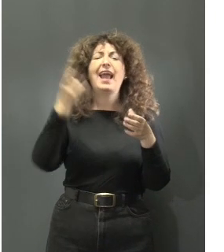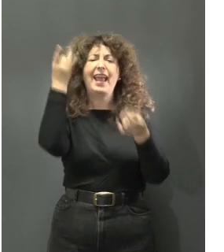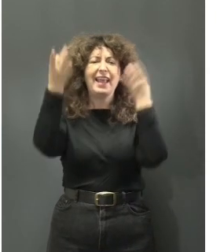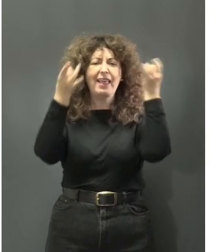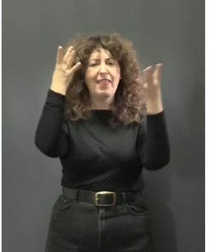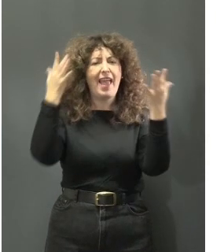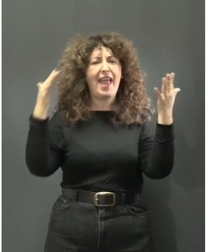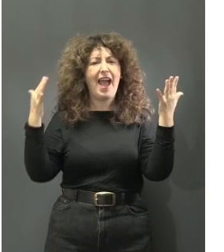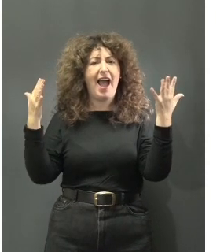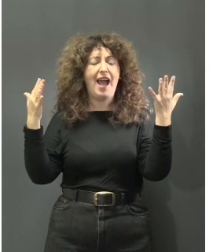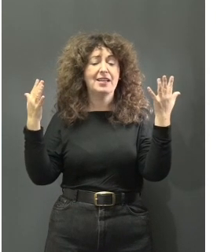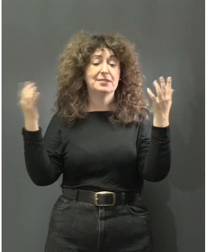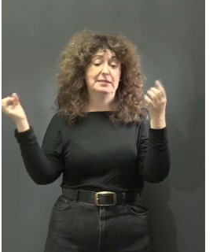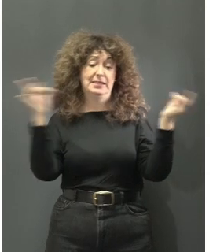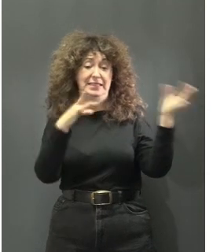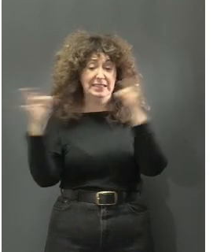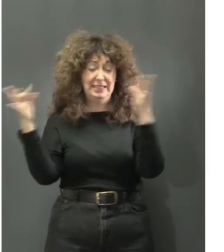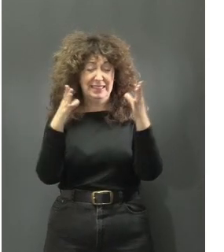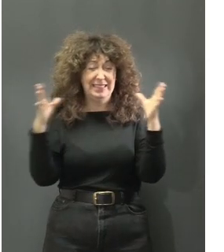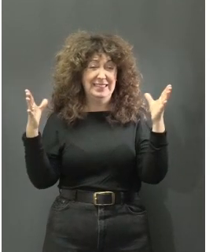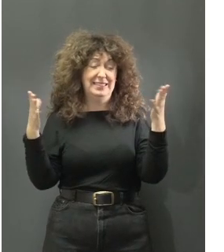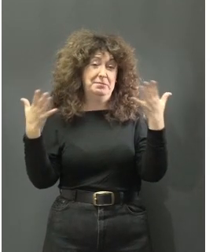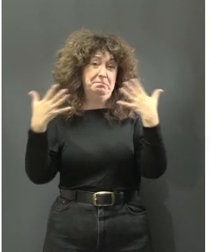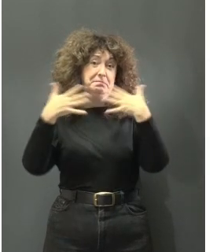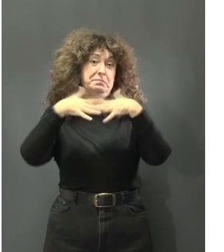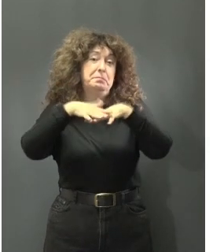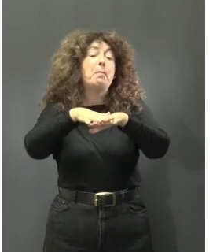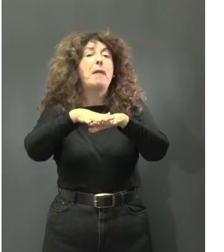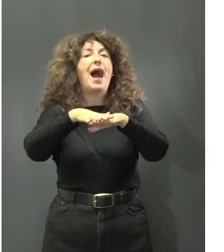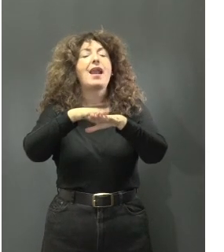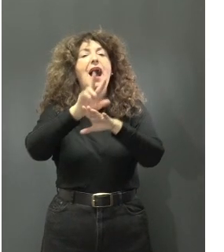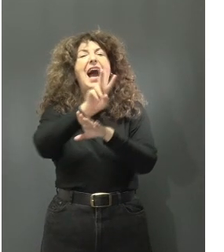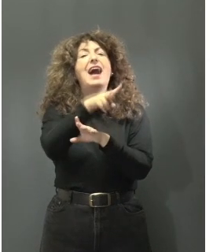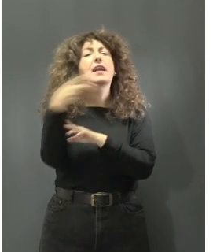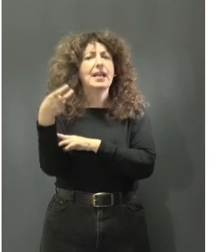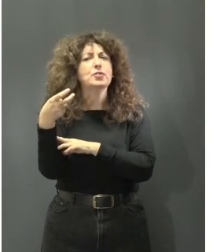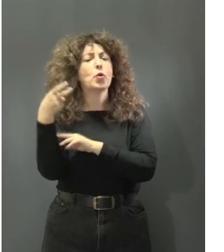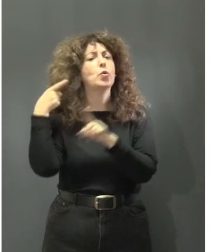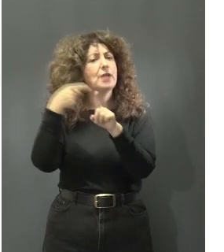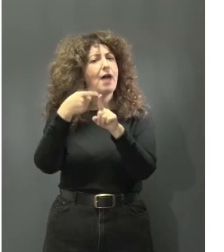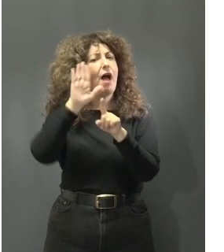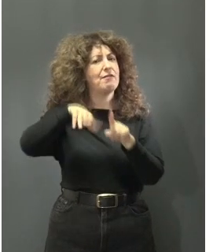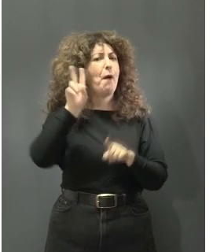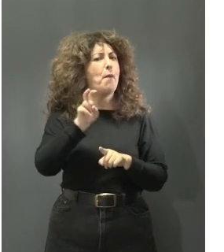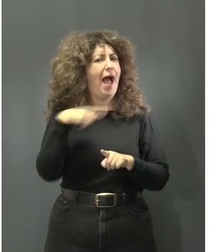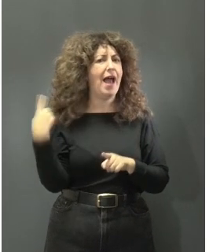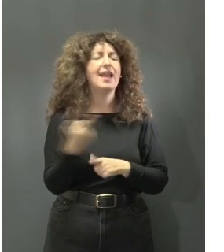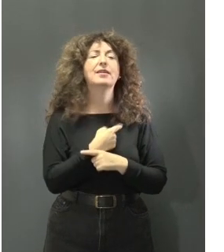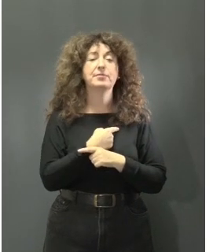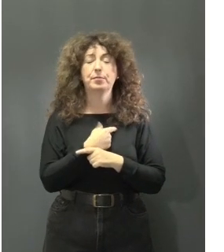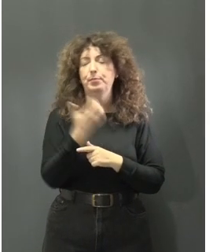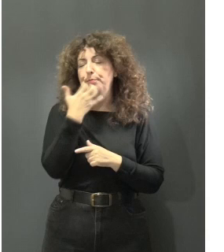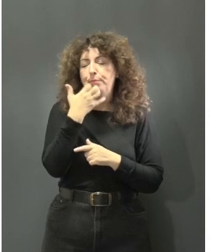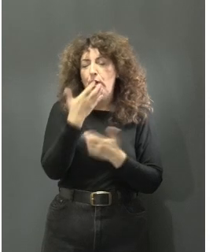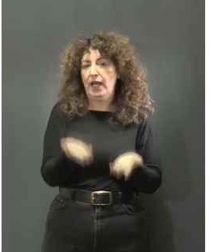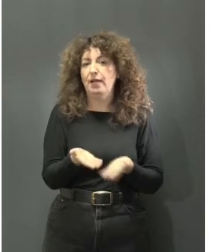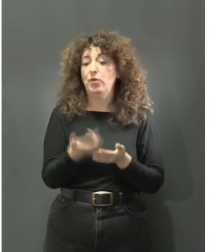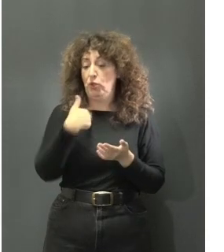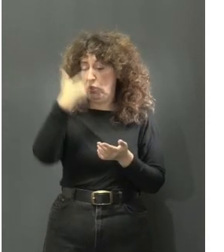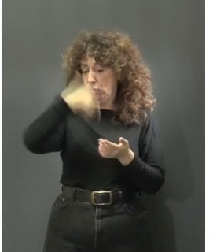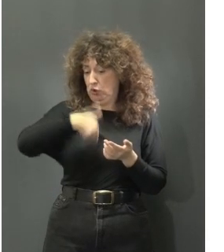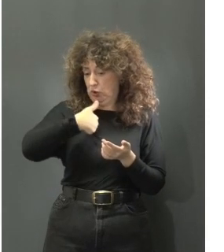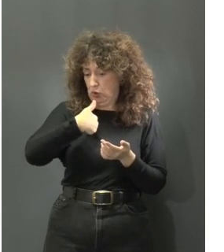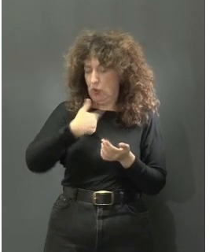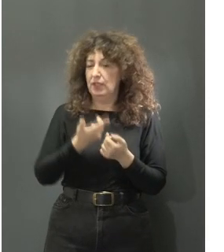ideas para que los resultados realmente sirvan. Pienso, por ejemplo, yo